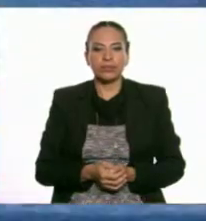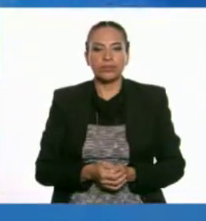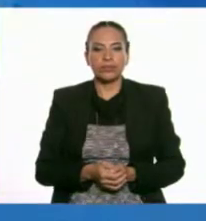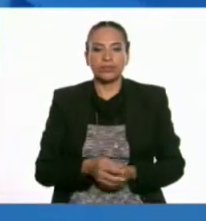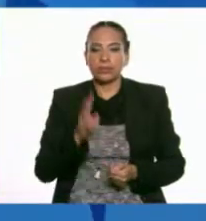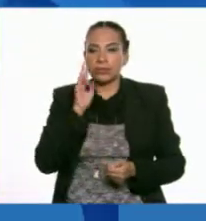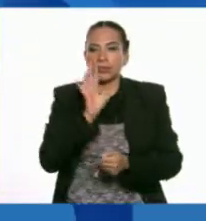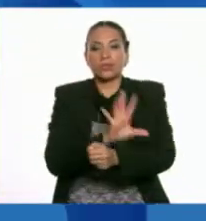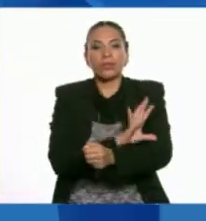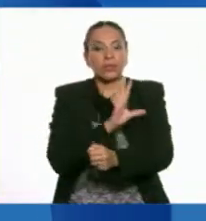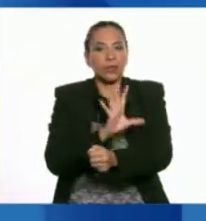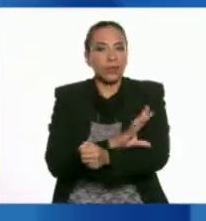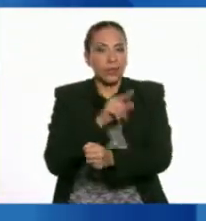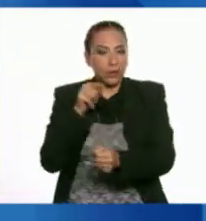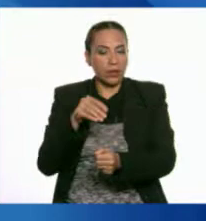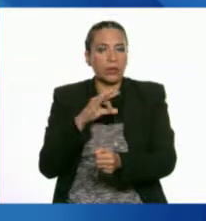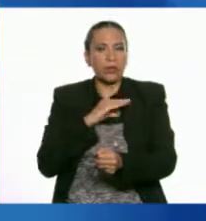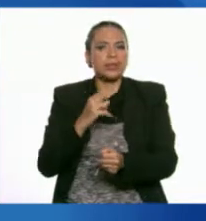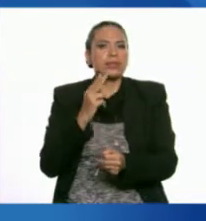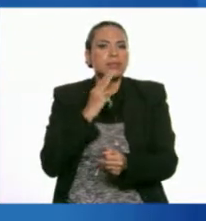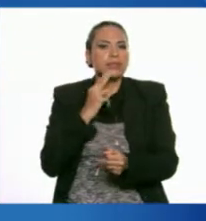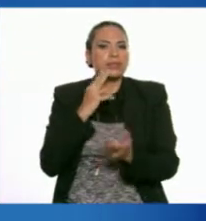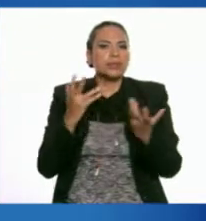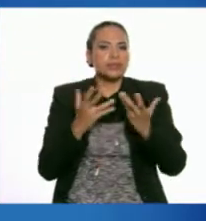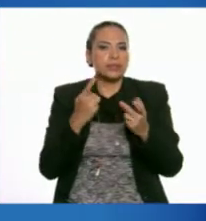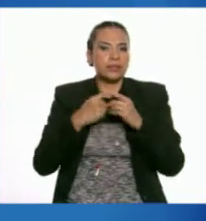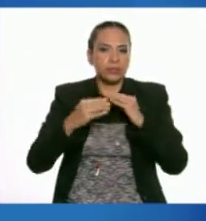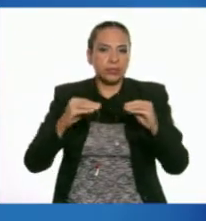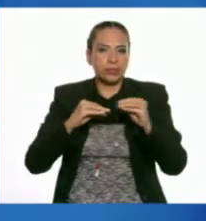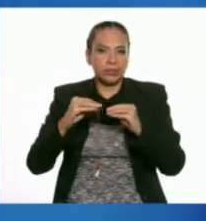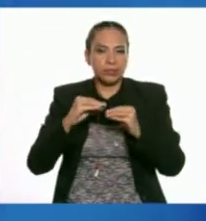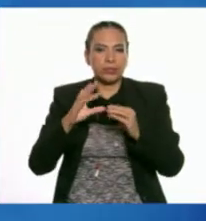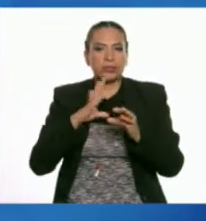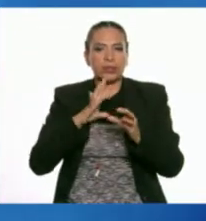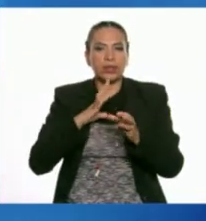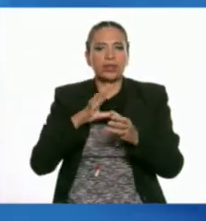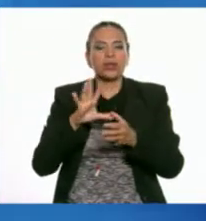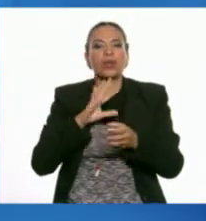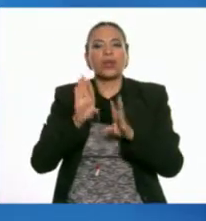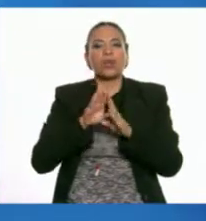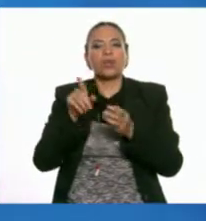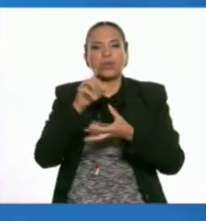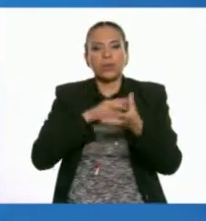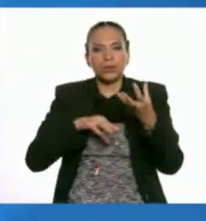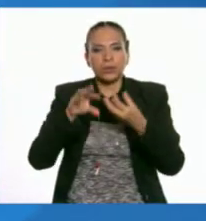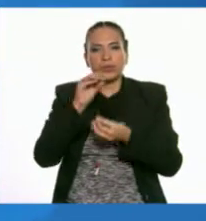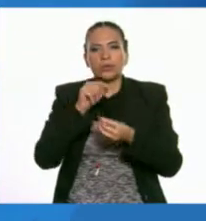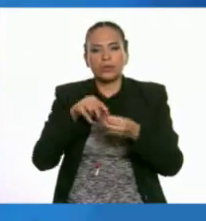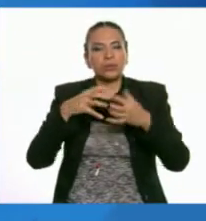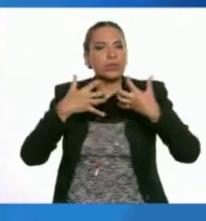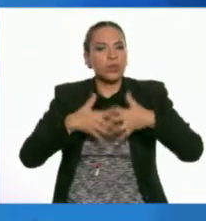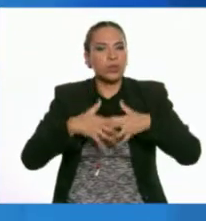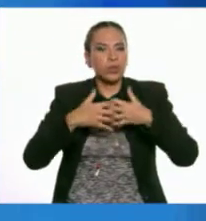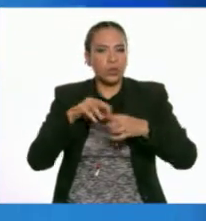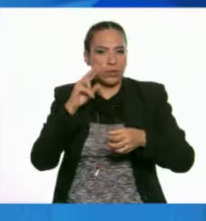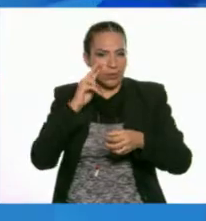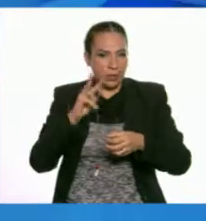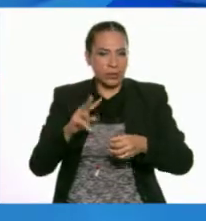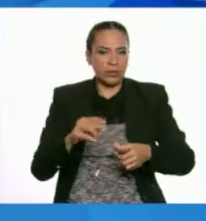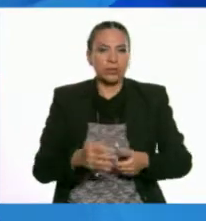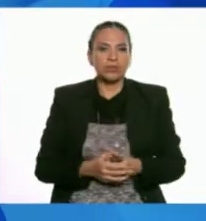Entonces, el electromagnetismo también sirve para crear movimientos rotatorios, como por ejemplo en un motor. Vamos a